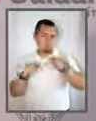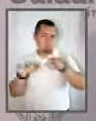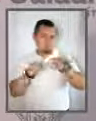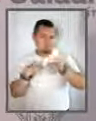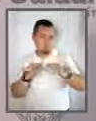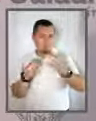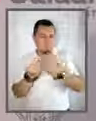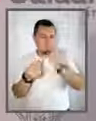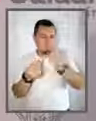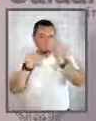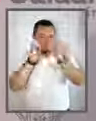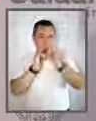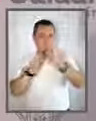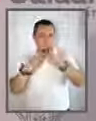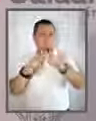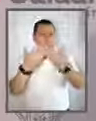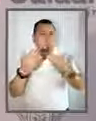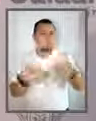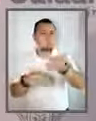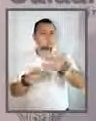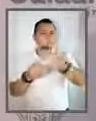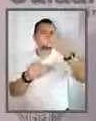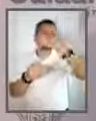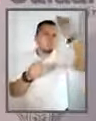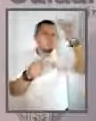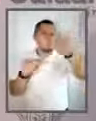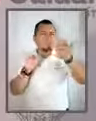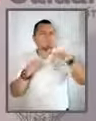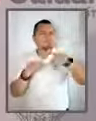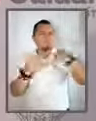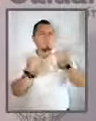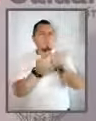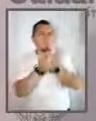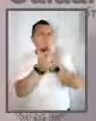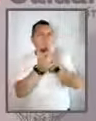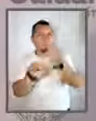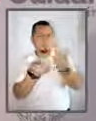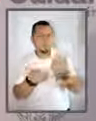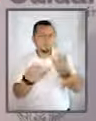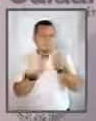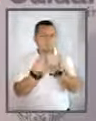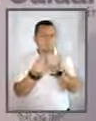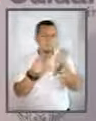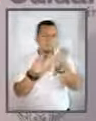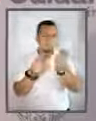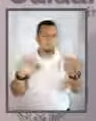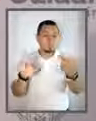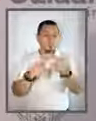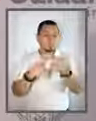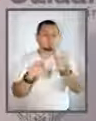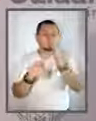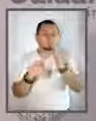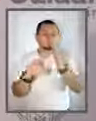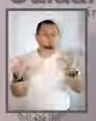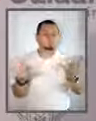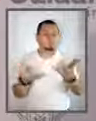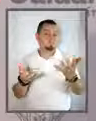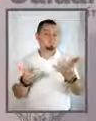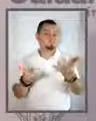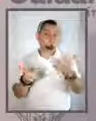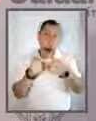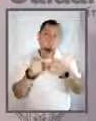de servicios que en este momento están ligados de manera directa o indirecta a enfrentar